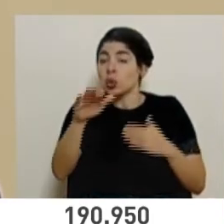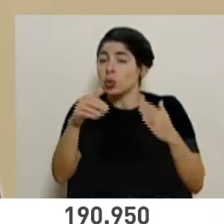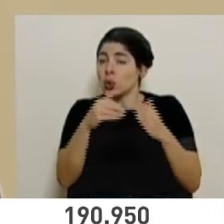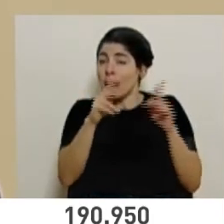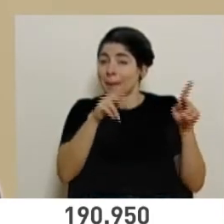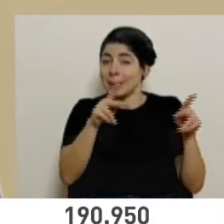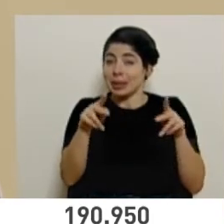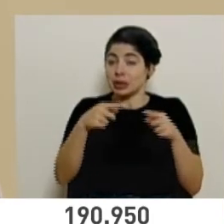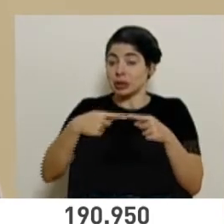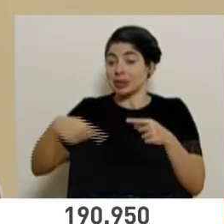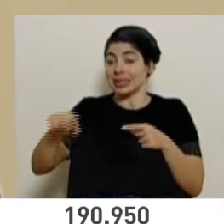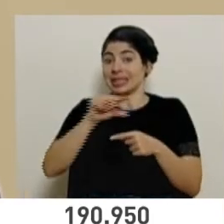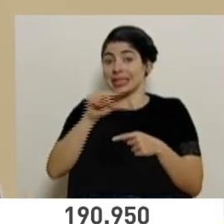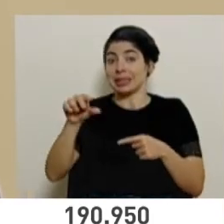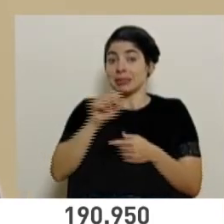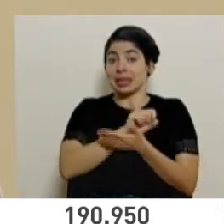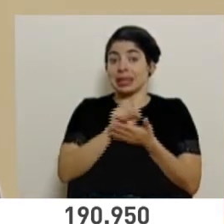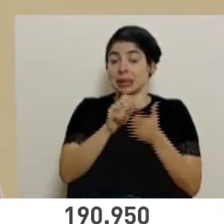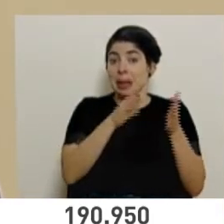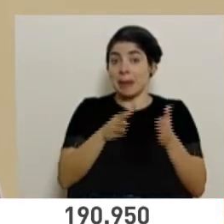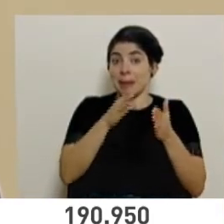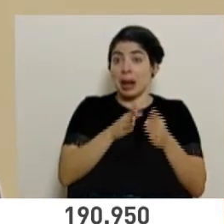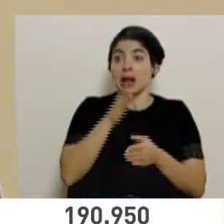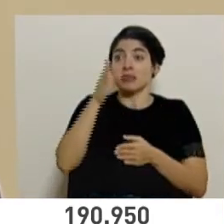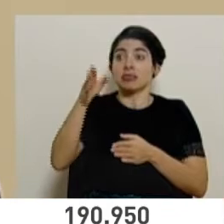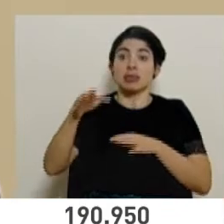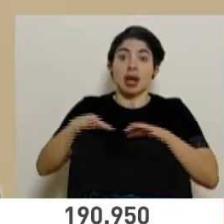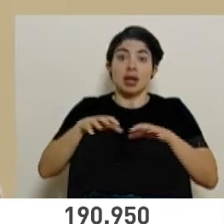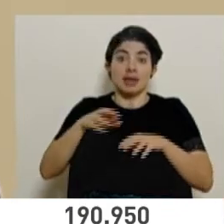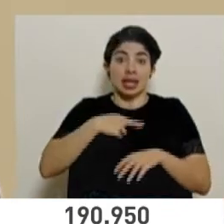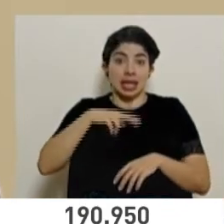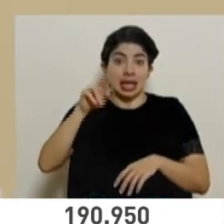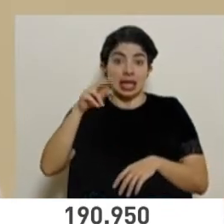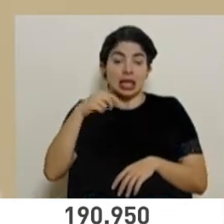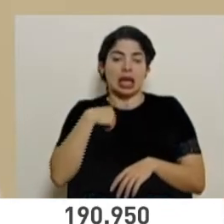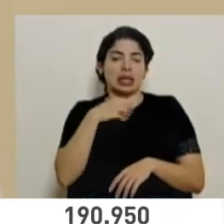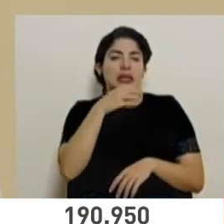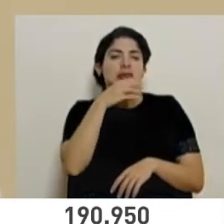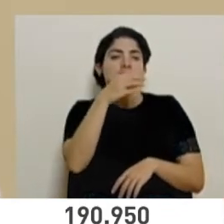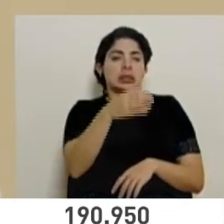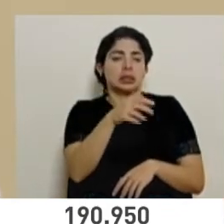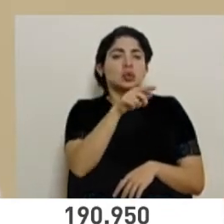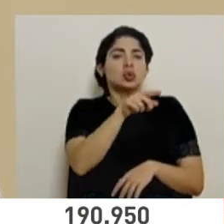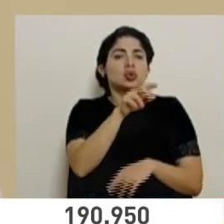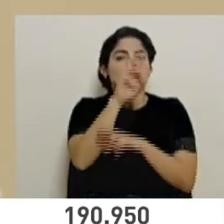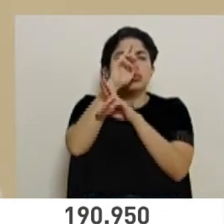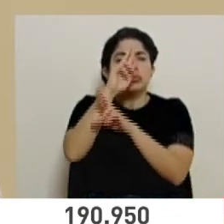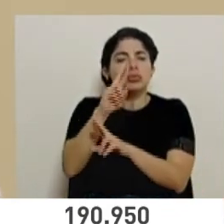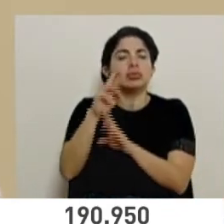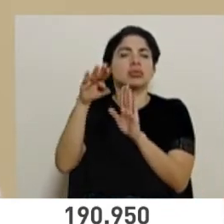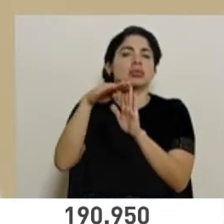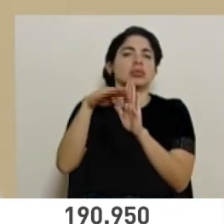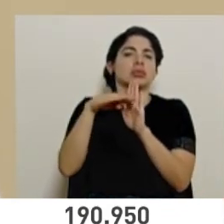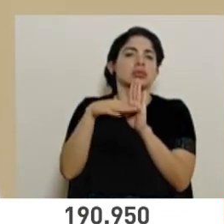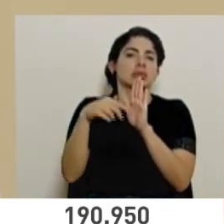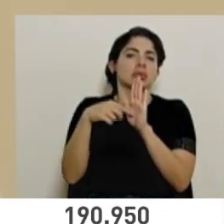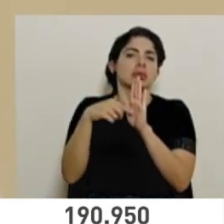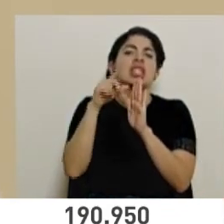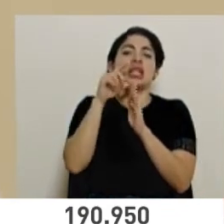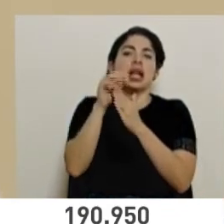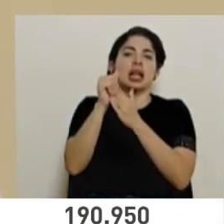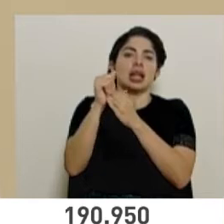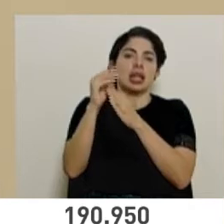que durante la Semana Santa va a participar de estos actos religiosos es que sigan los lineamientos que los líderes